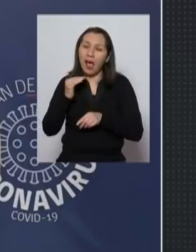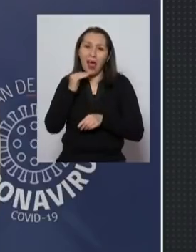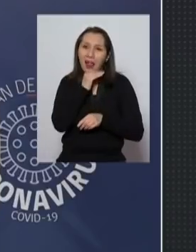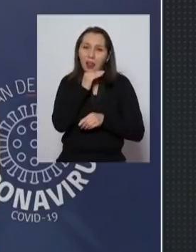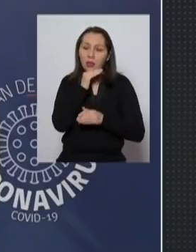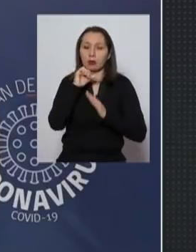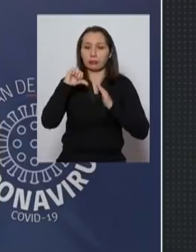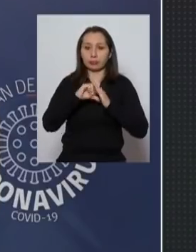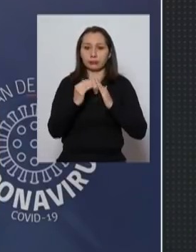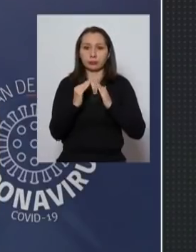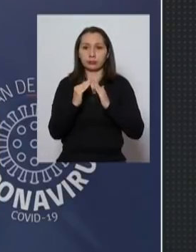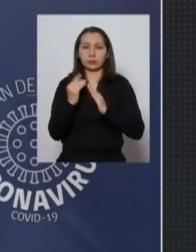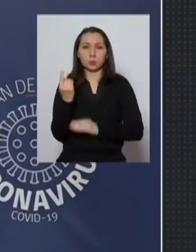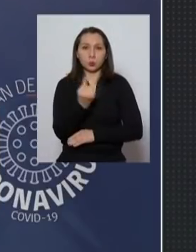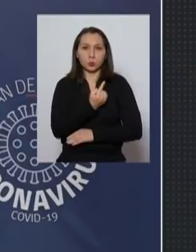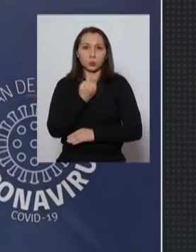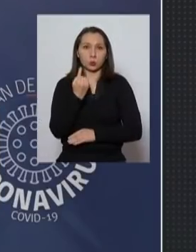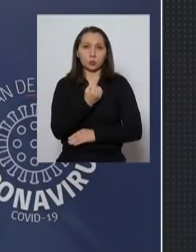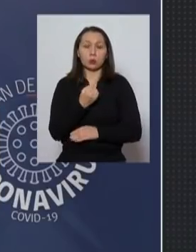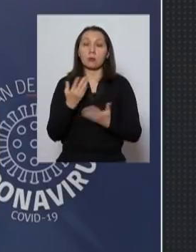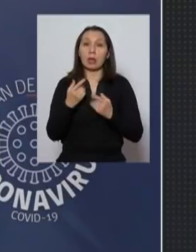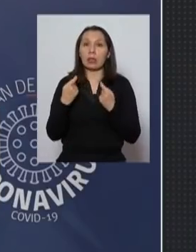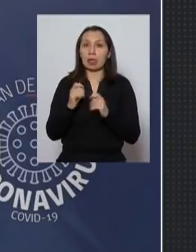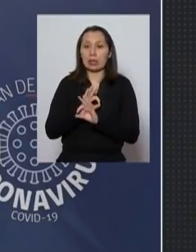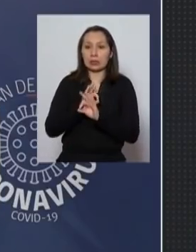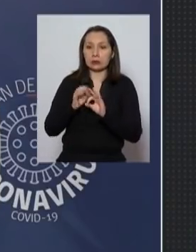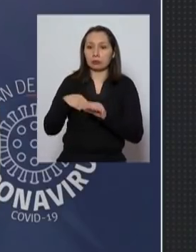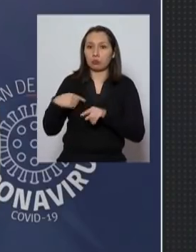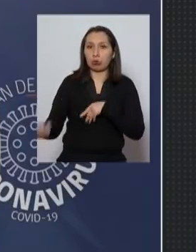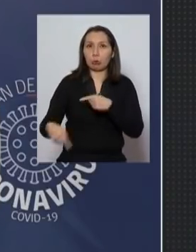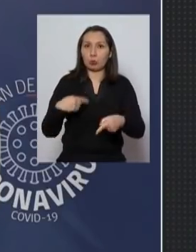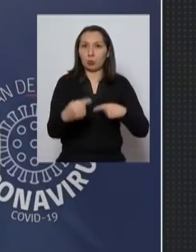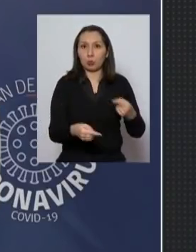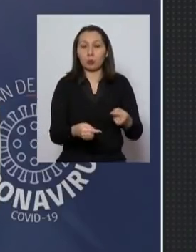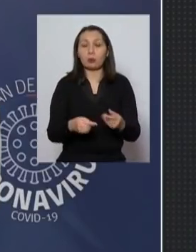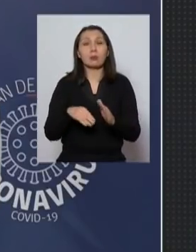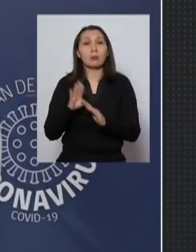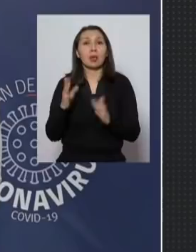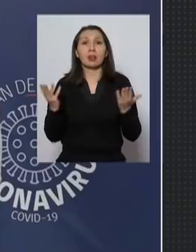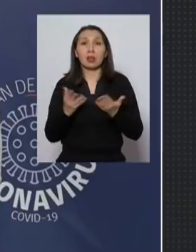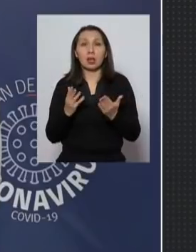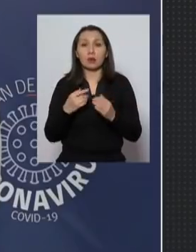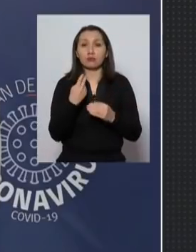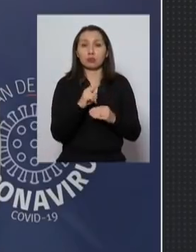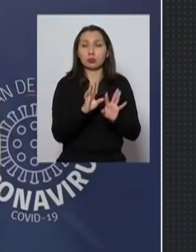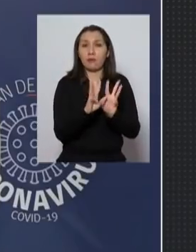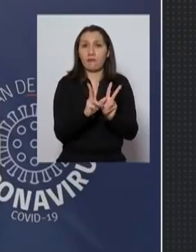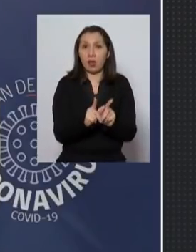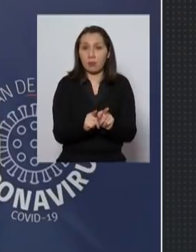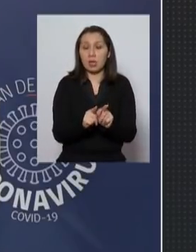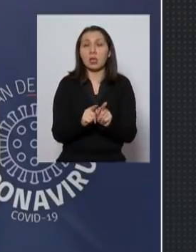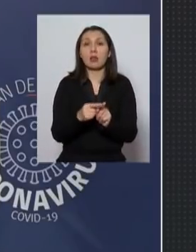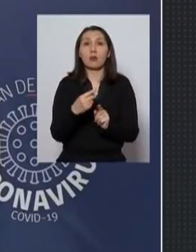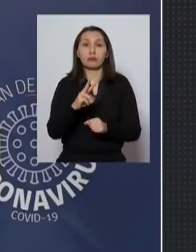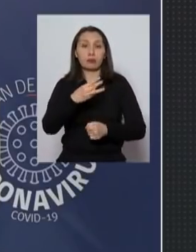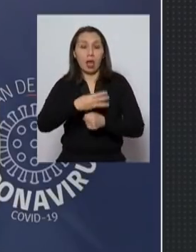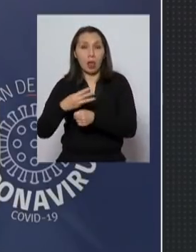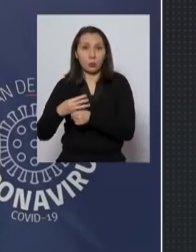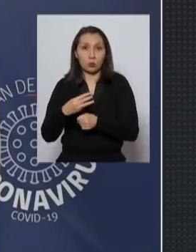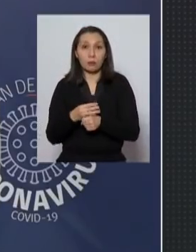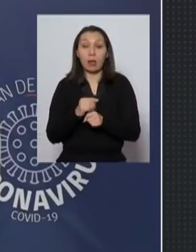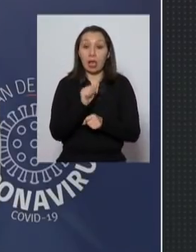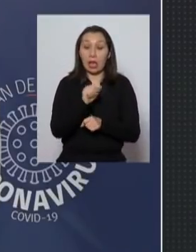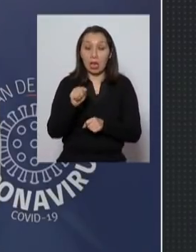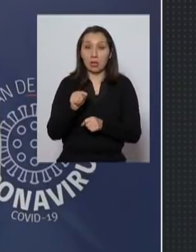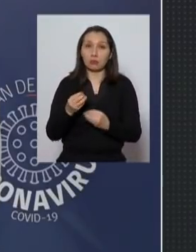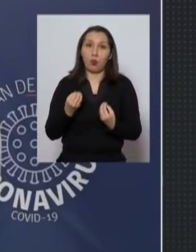medidas de aislamiento correspondientes para evitar los contagios, sobre todo hacia sus familiares, hacia sus adultos mayores. Son